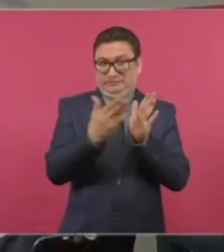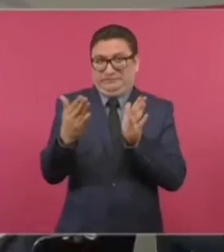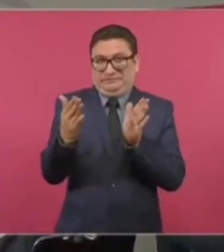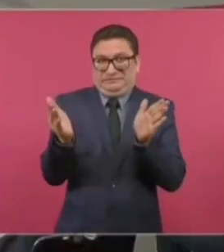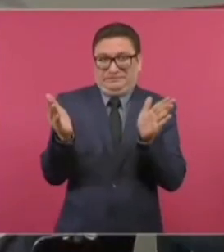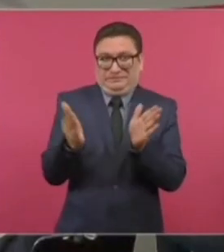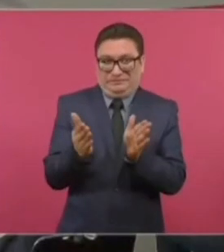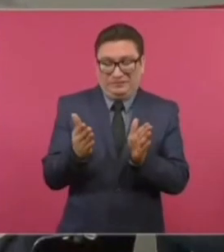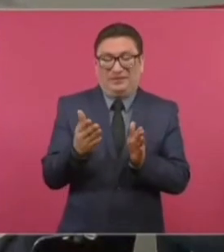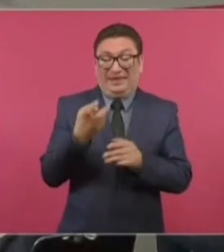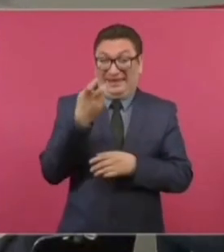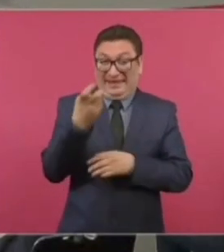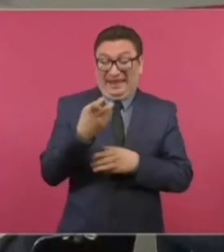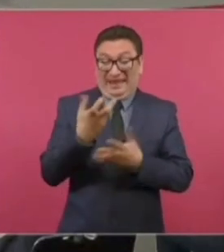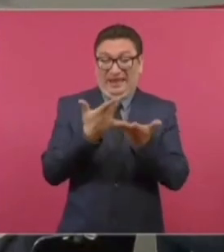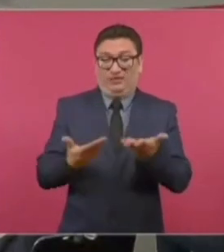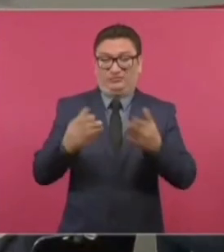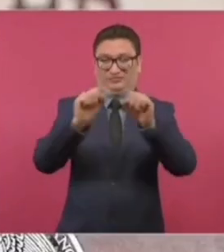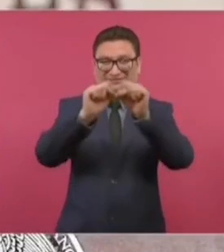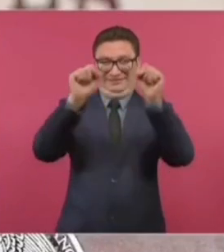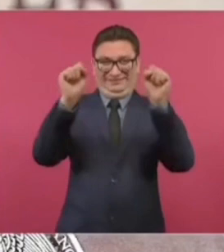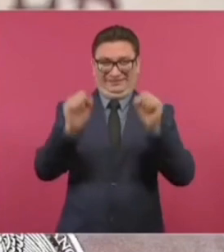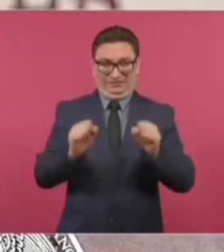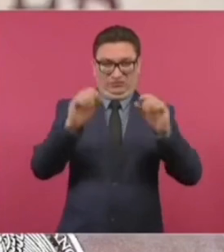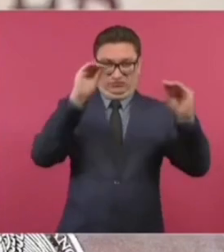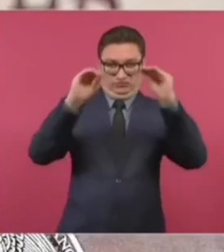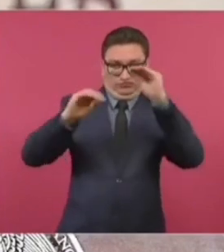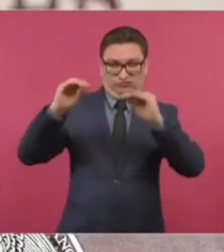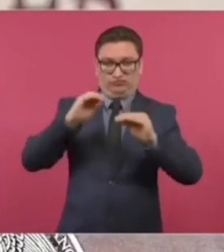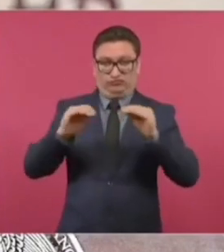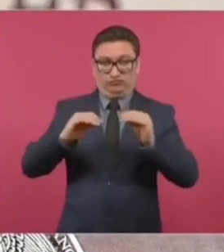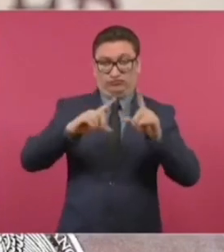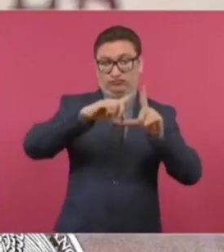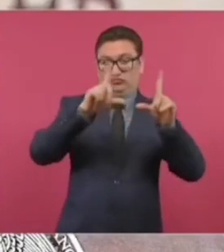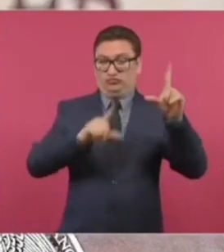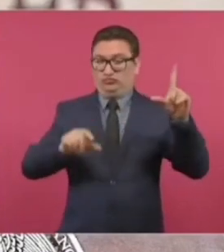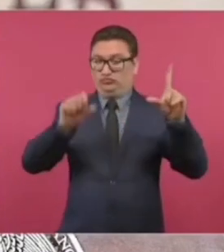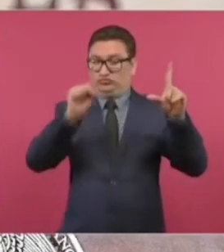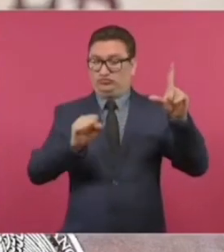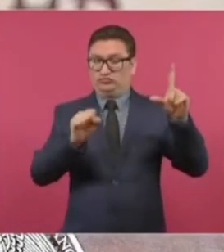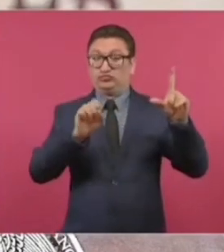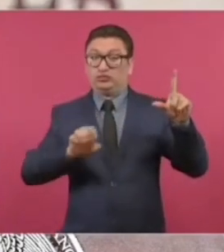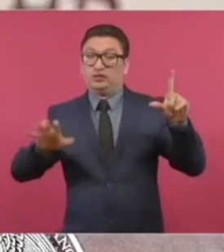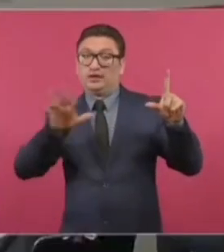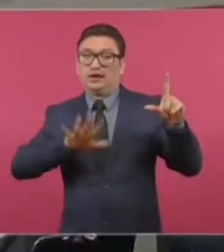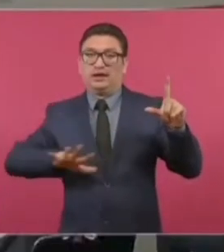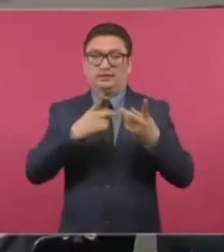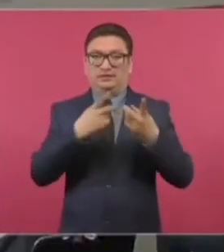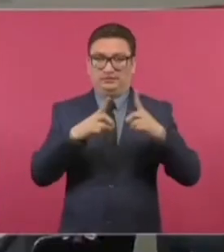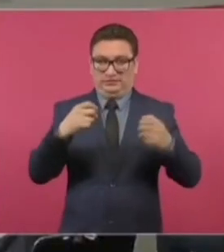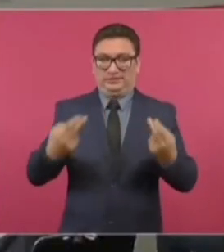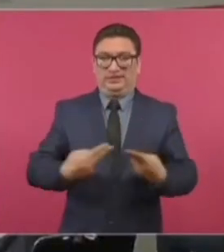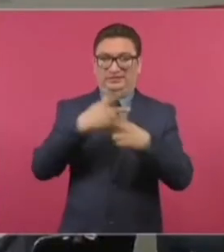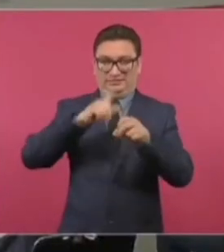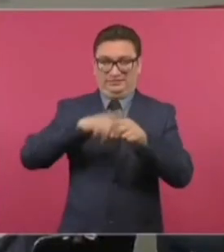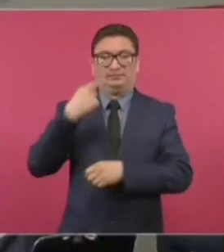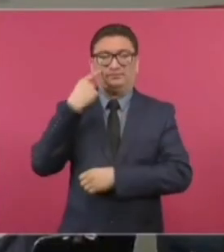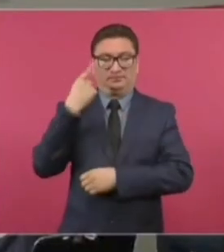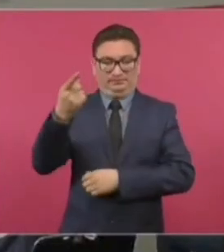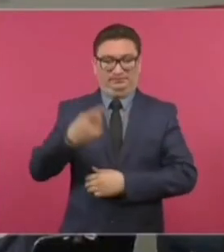Con este sistema se integra el sur-sureste con el desarrollo nacional. La imagen, por favor.